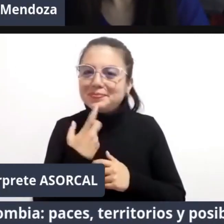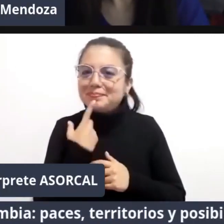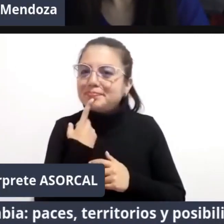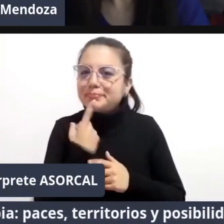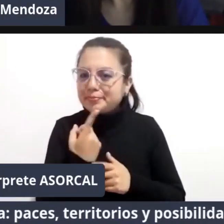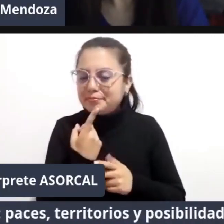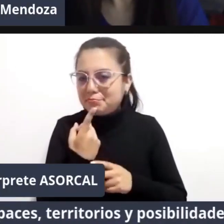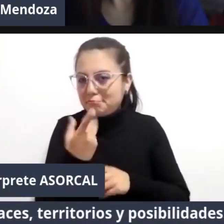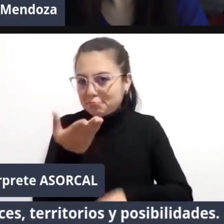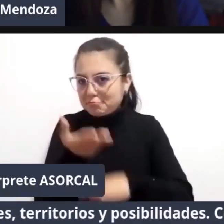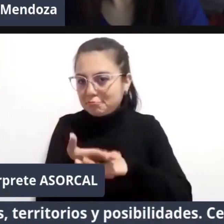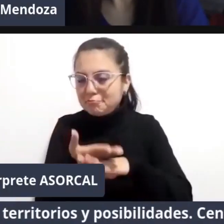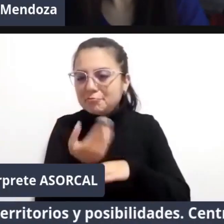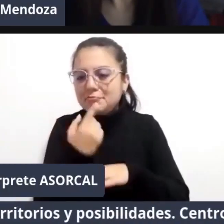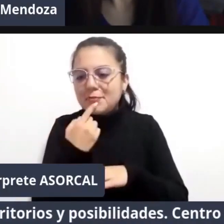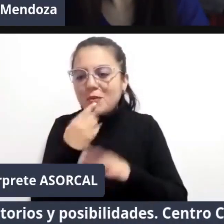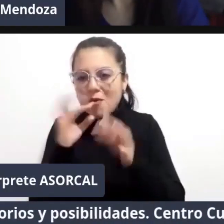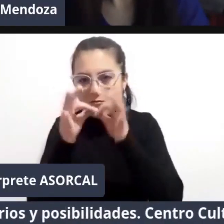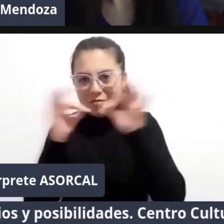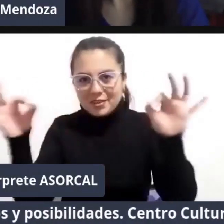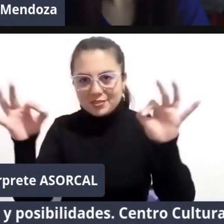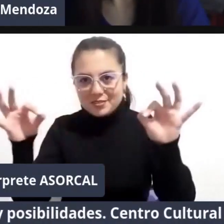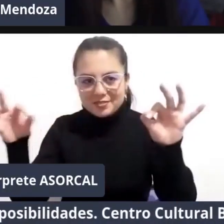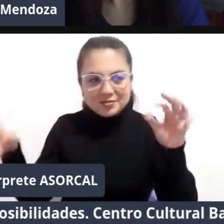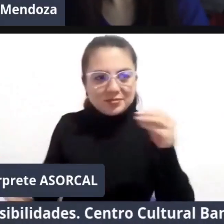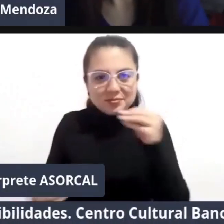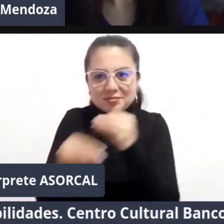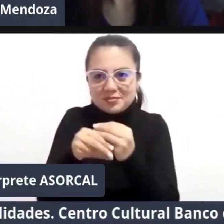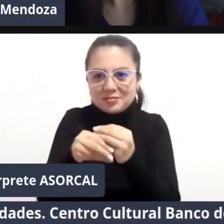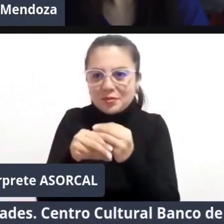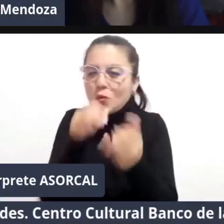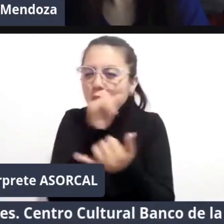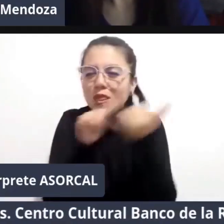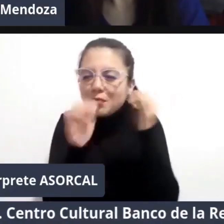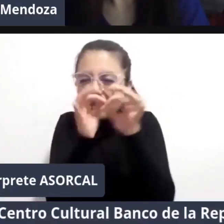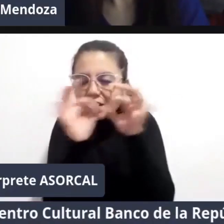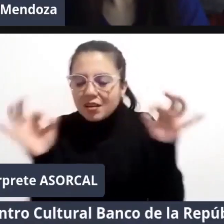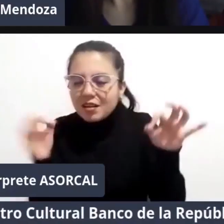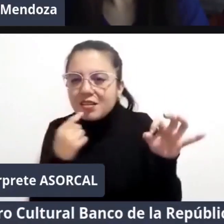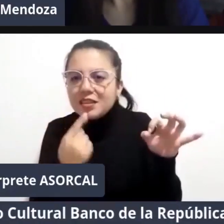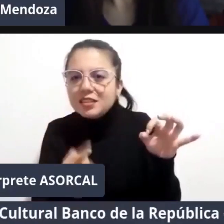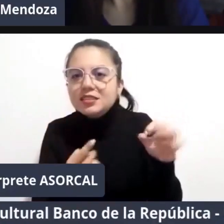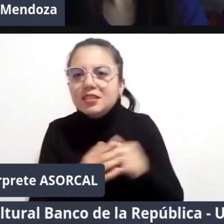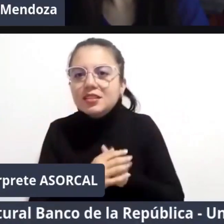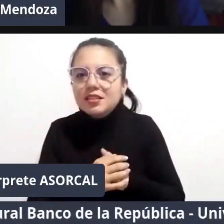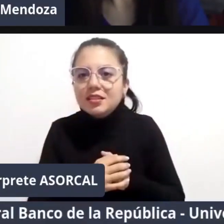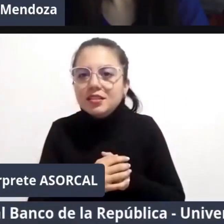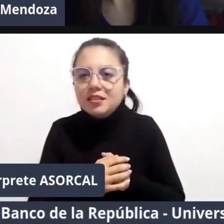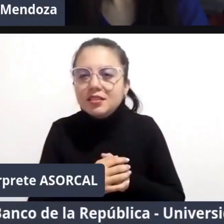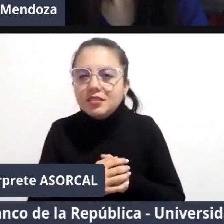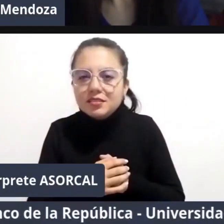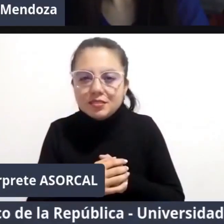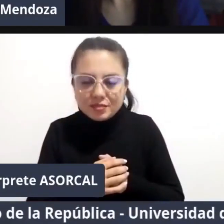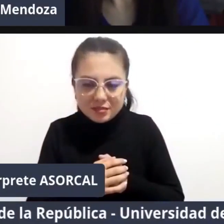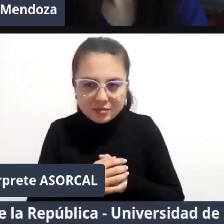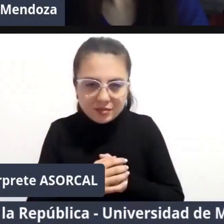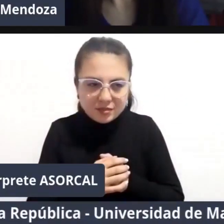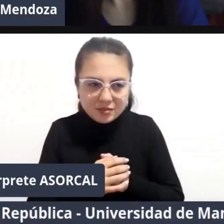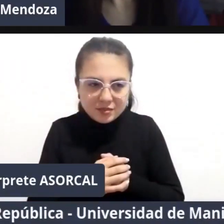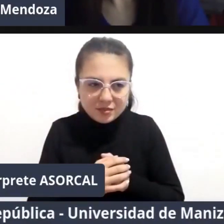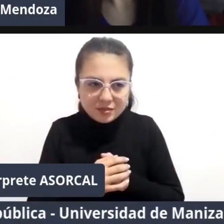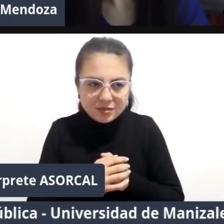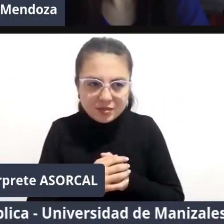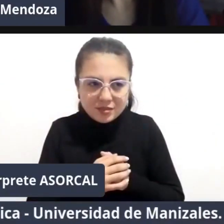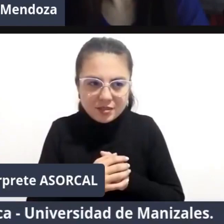repetirlo y completar la frase que había puesto en la última de las diapositivas, que la verdad es obra de la justicia, pero además quisiera